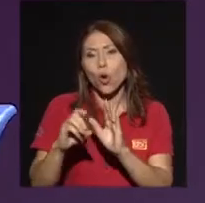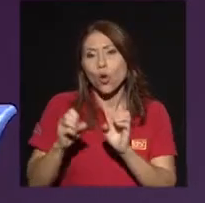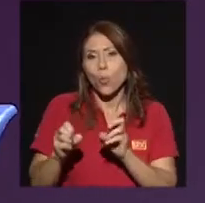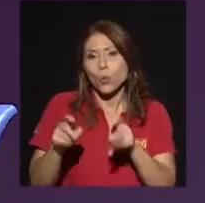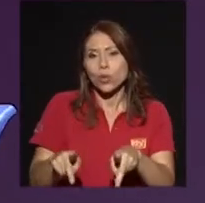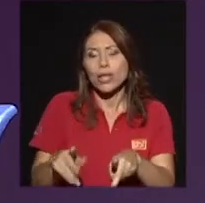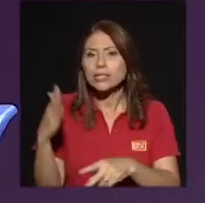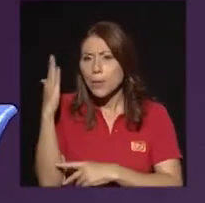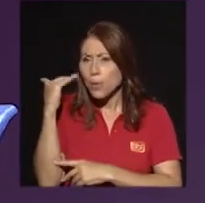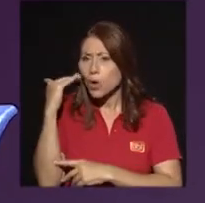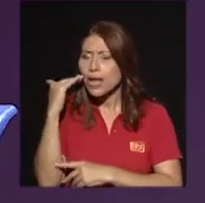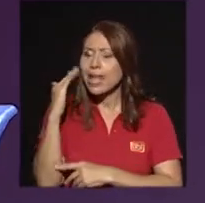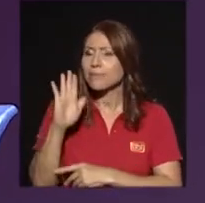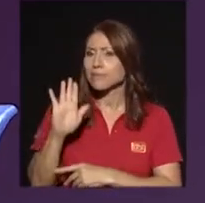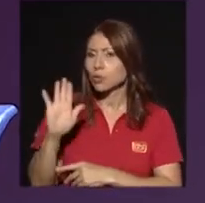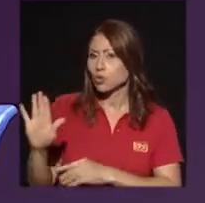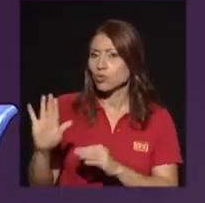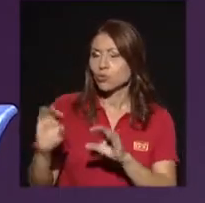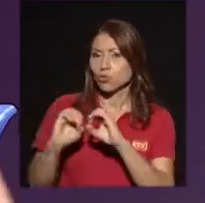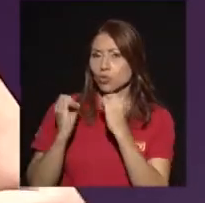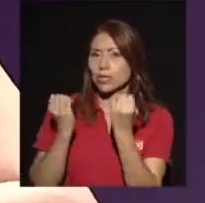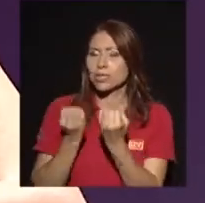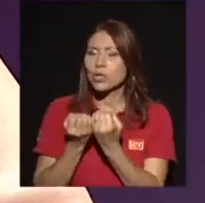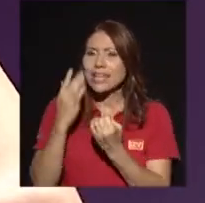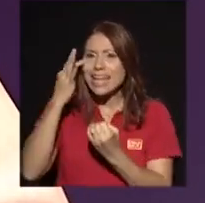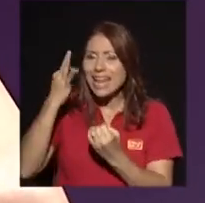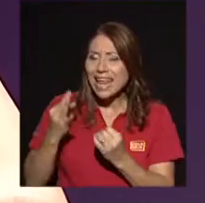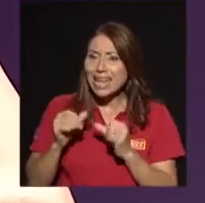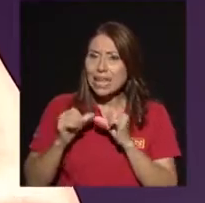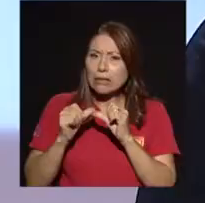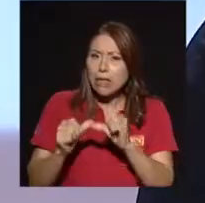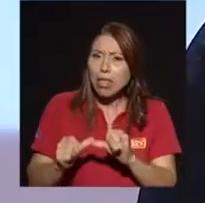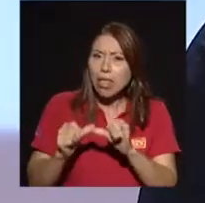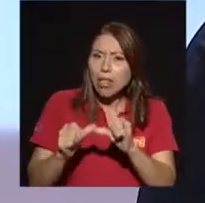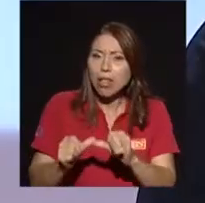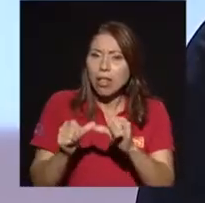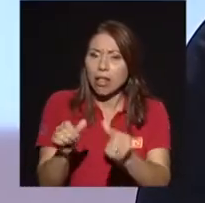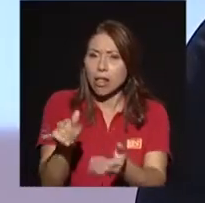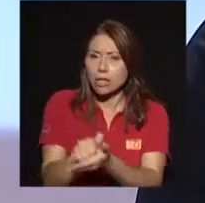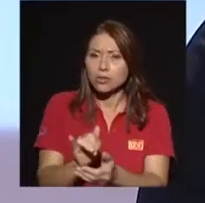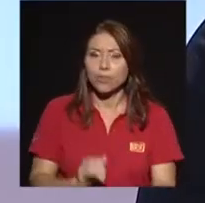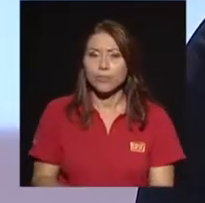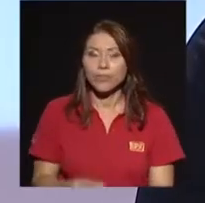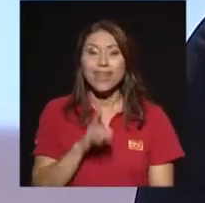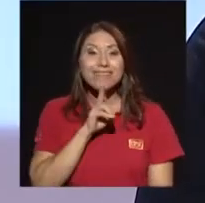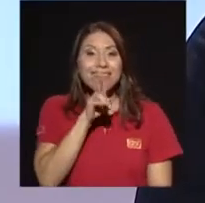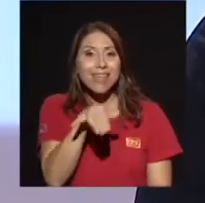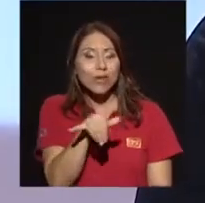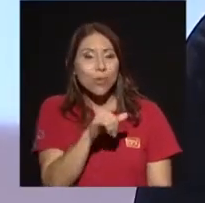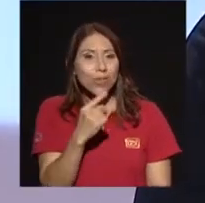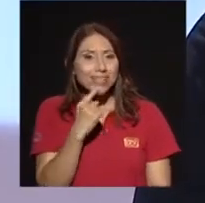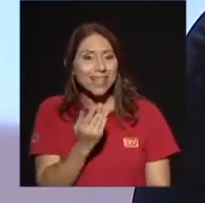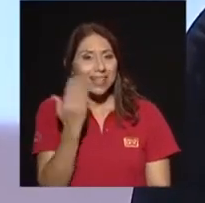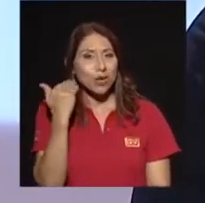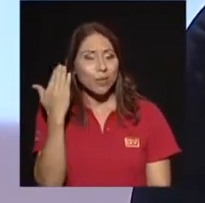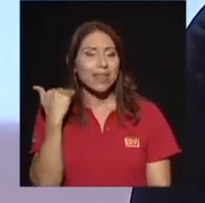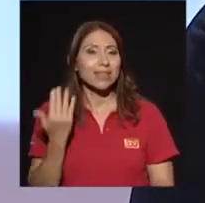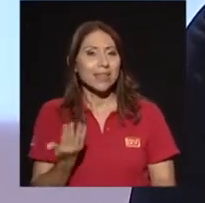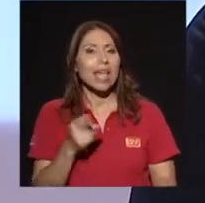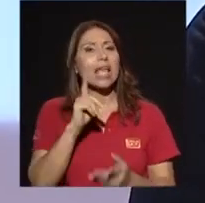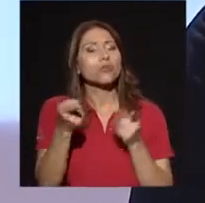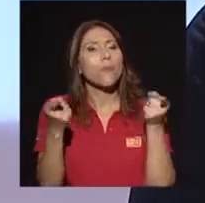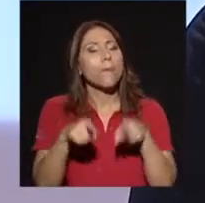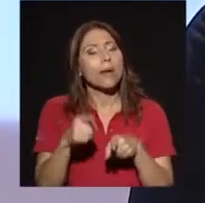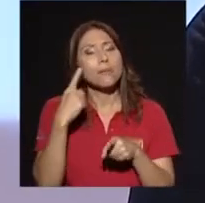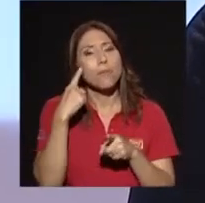¿Por qué considera en sí el colectivo que se continúa reproduciendo esto? En realidad, como decía anteriormente, responde mucho a la